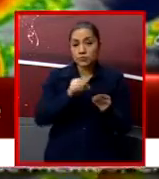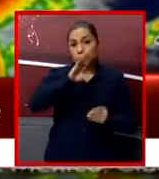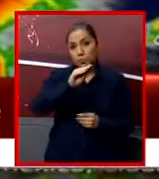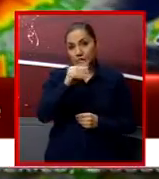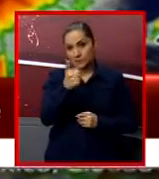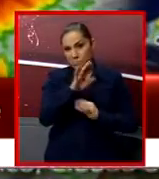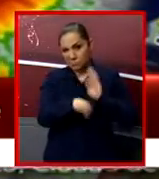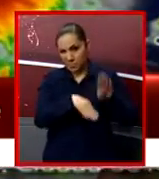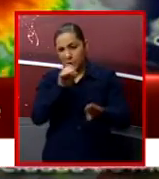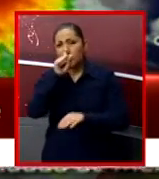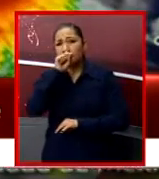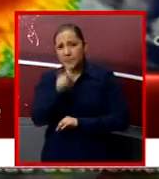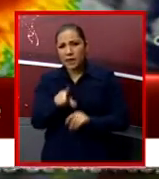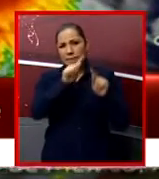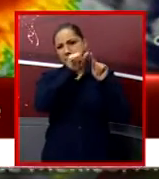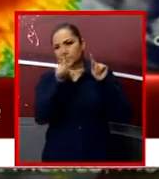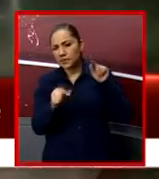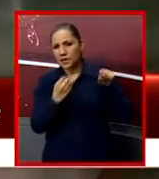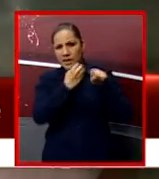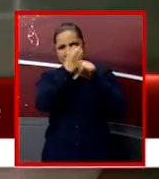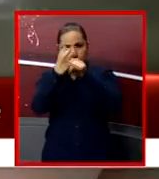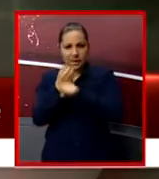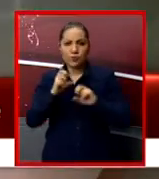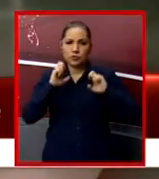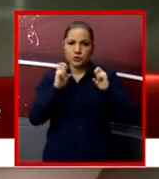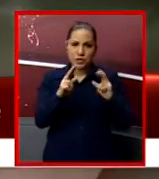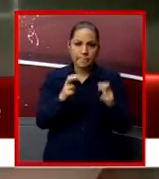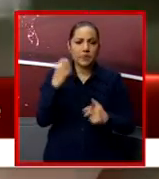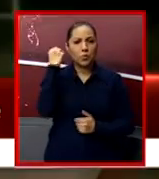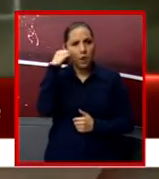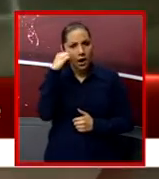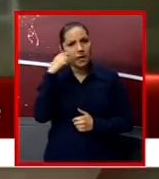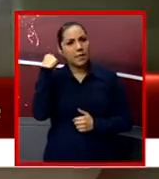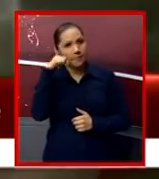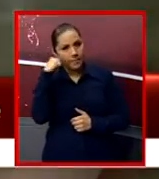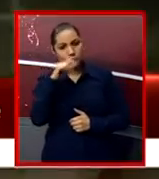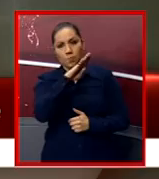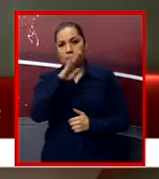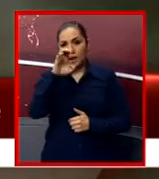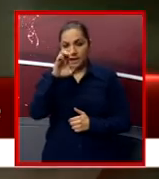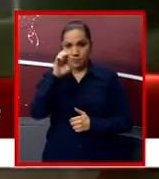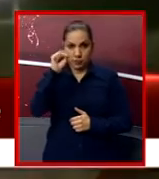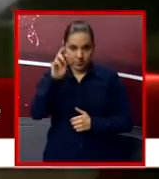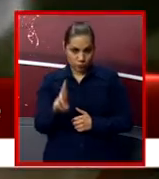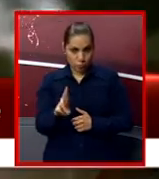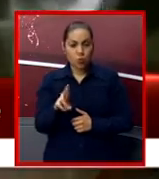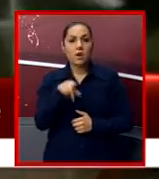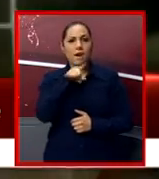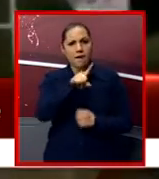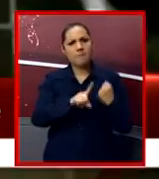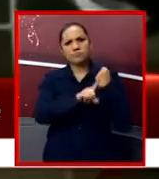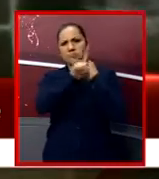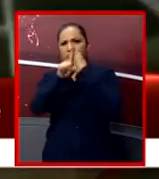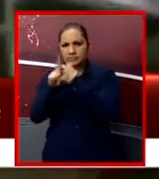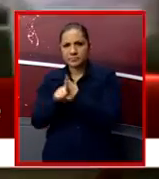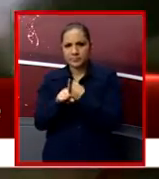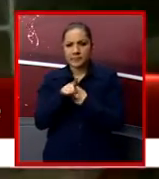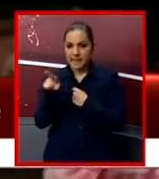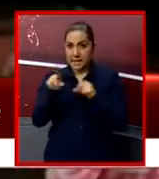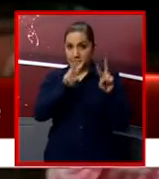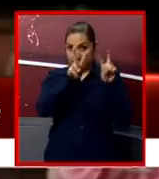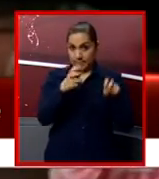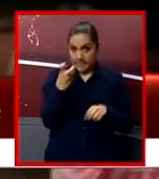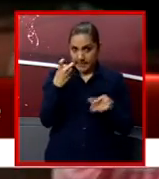compatriotas, así como graves afectaciones en infraestructura en los estados de Chiapas, Oaxaca, Tabasco y Baja California Sur.